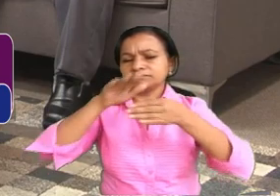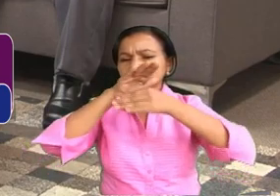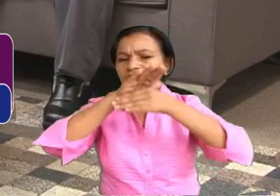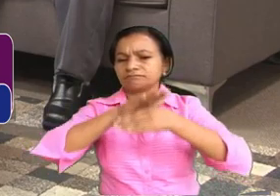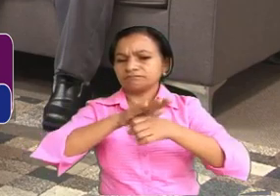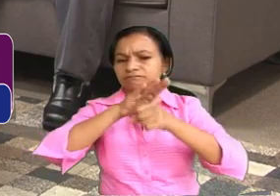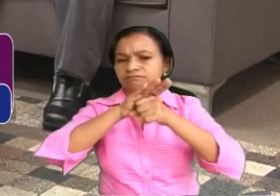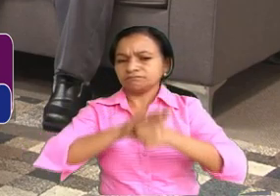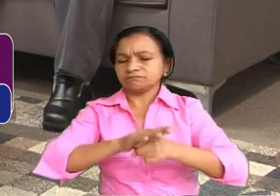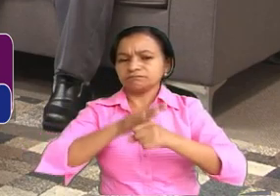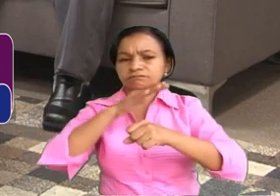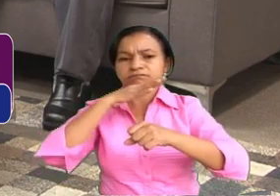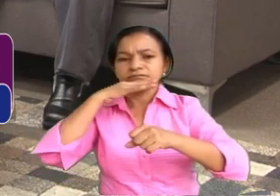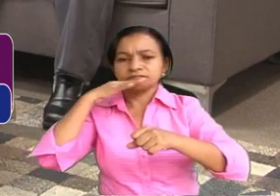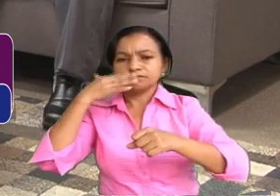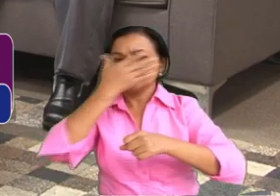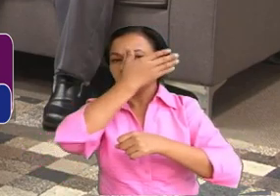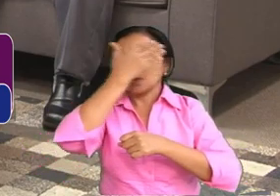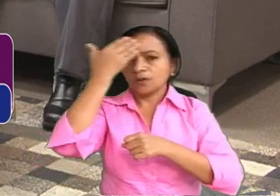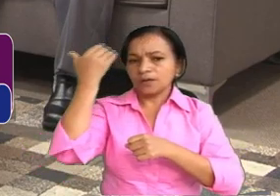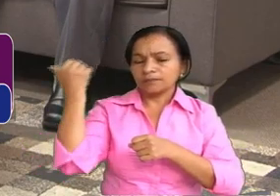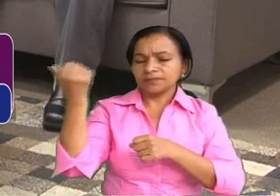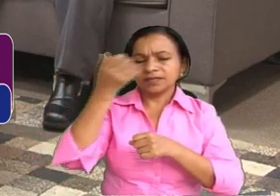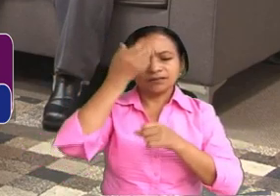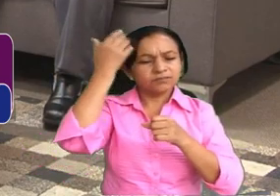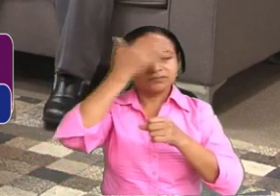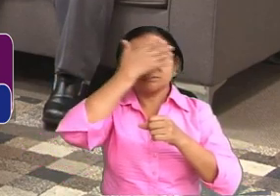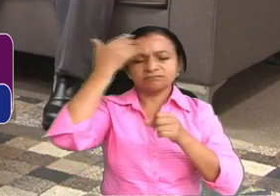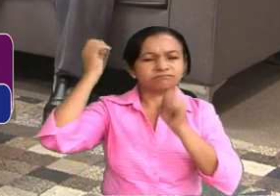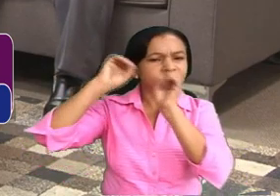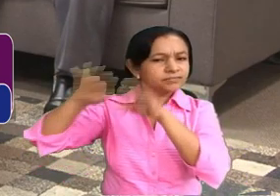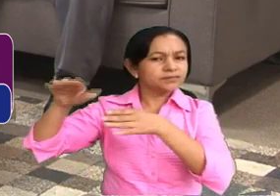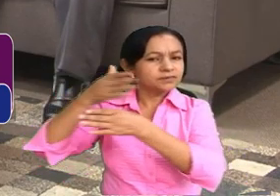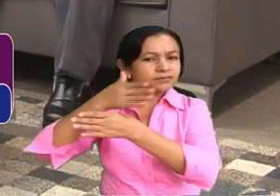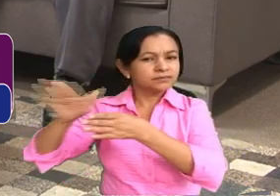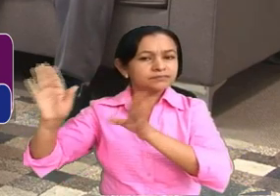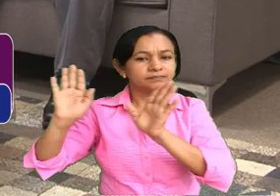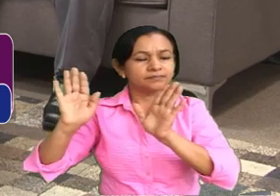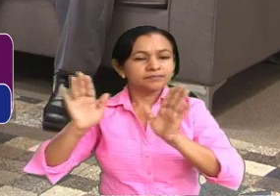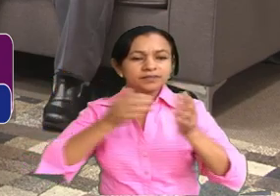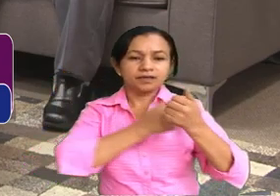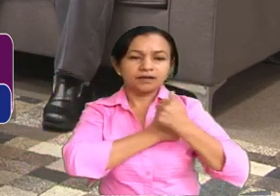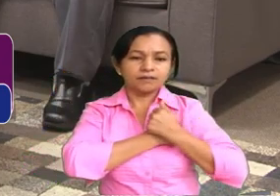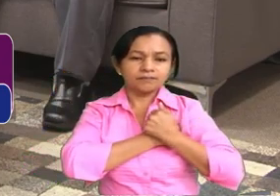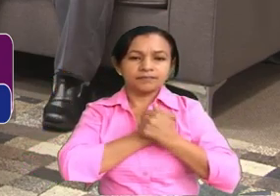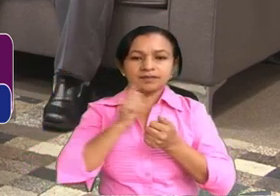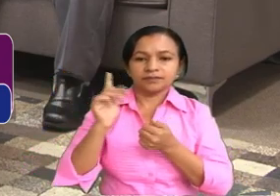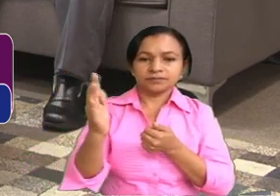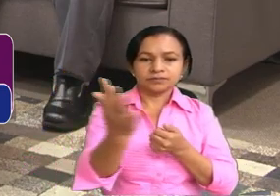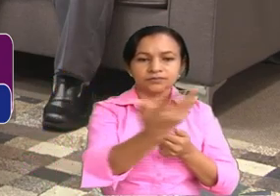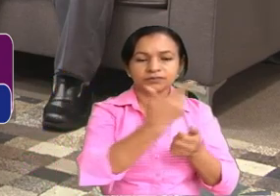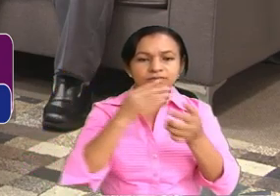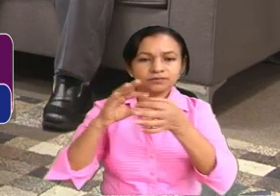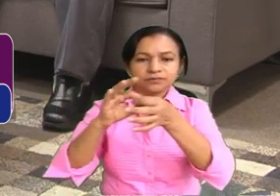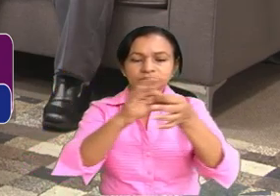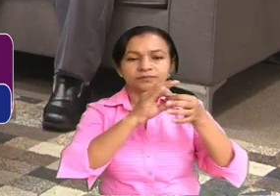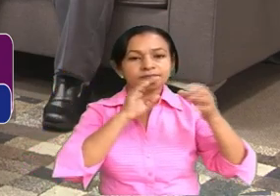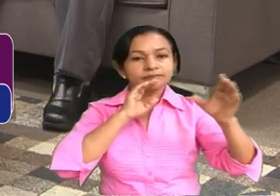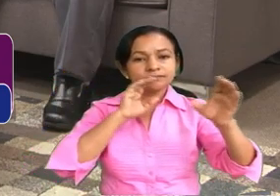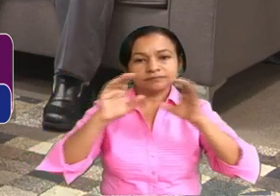discriminación racial y olvidarnos de eso y querernos los unos a los otros, mi hermano.